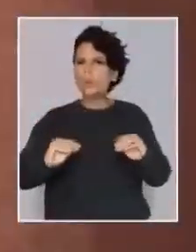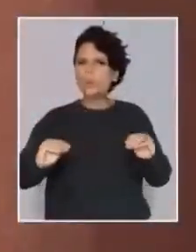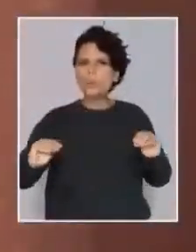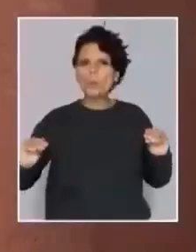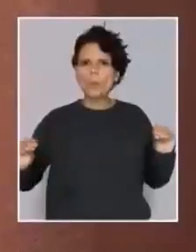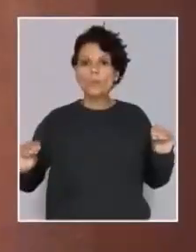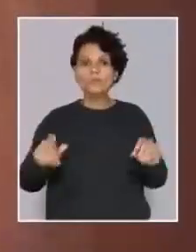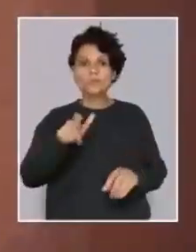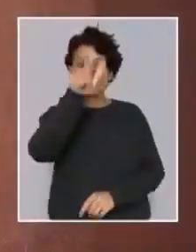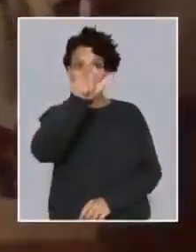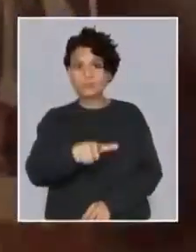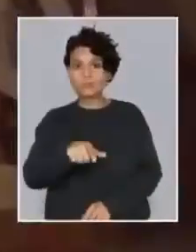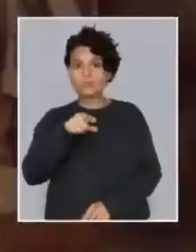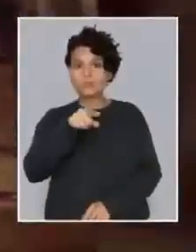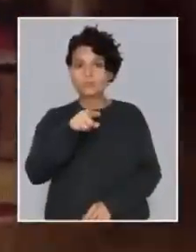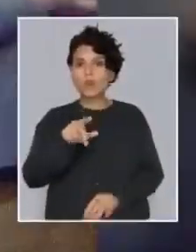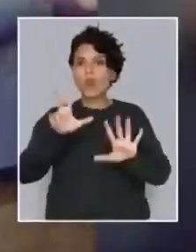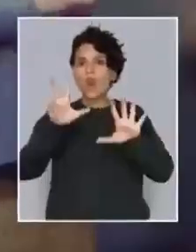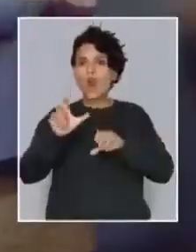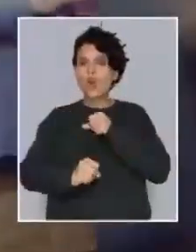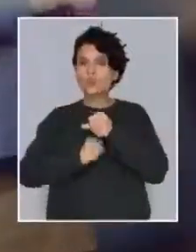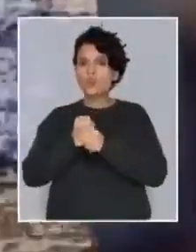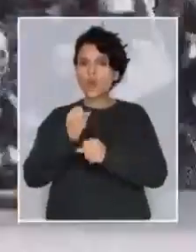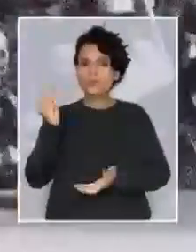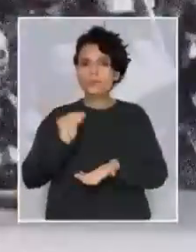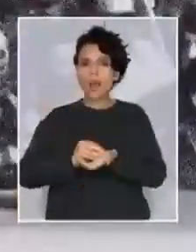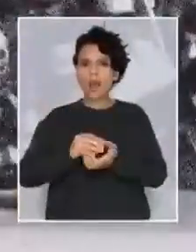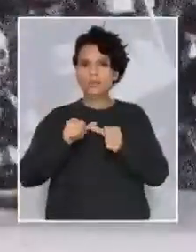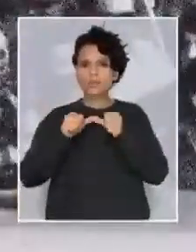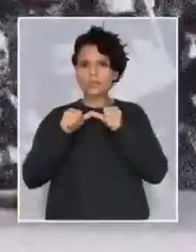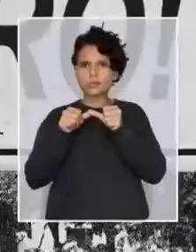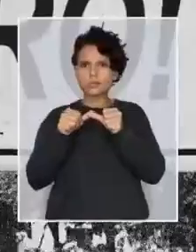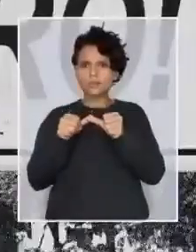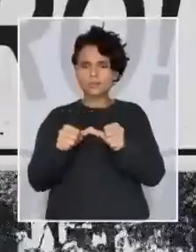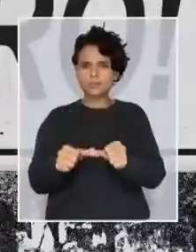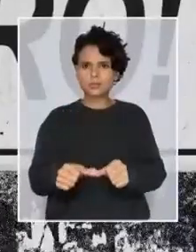Y que el que tú ya sabes se queda otros 8 años más.